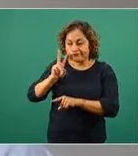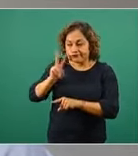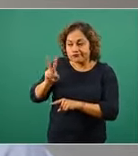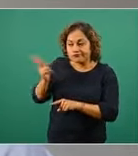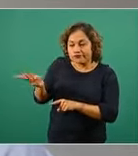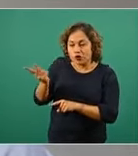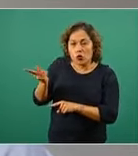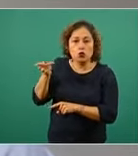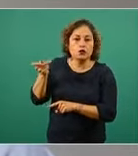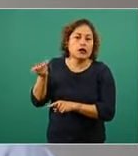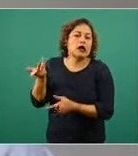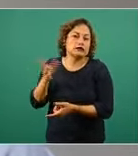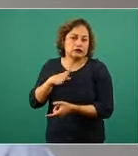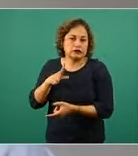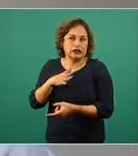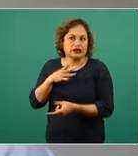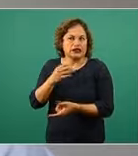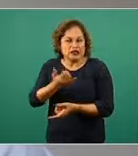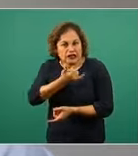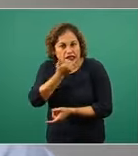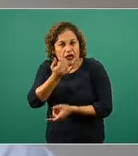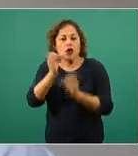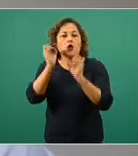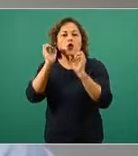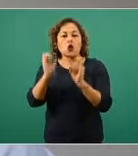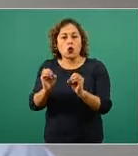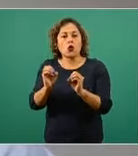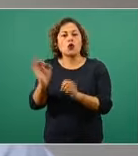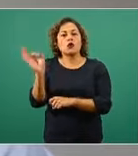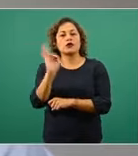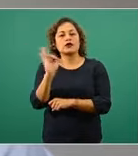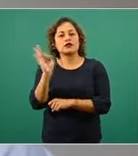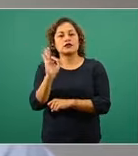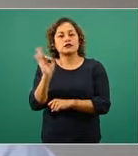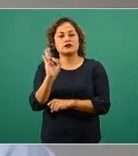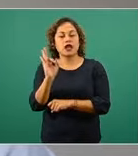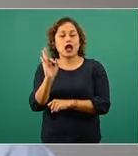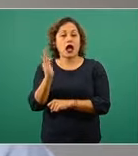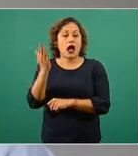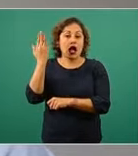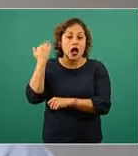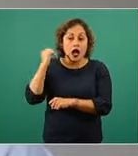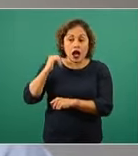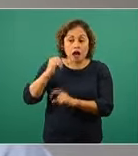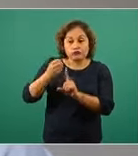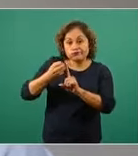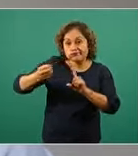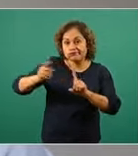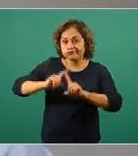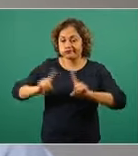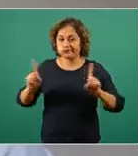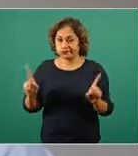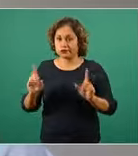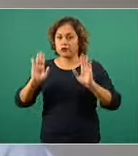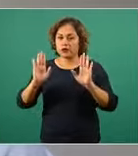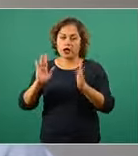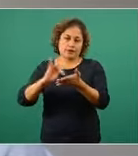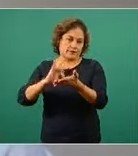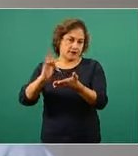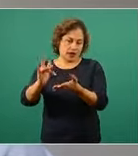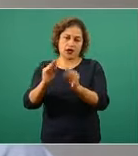hubiera alguna duplicación, o a lo mejor el lineamiento que en su momento se subió esté en algún orden diferente, pero con mucho